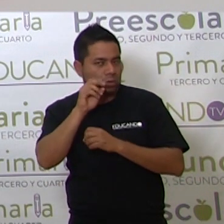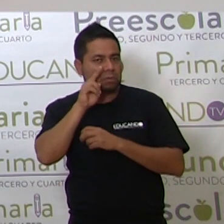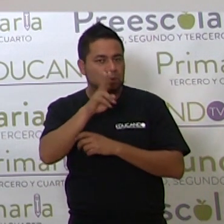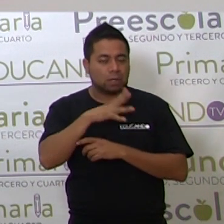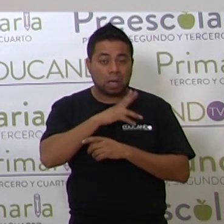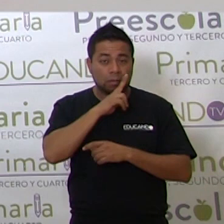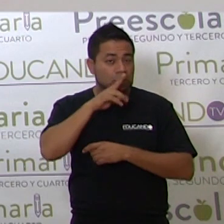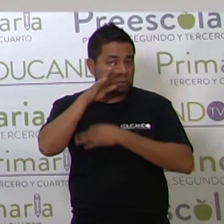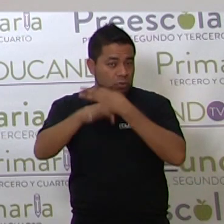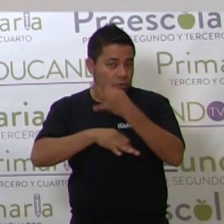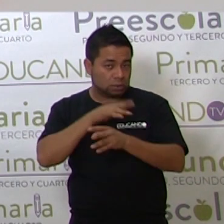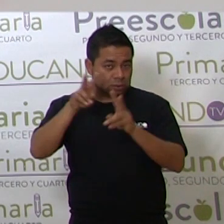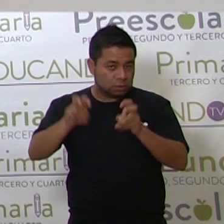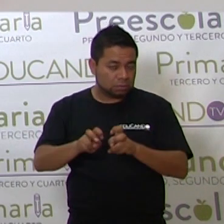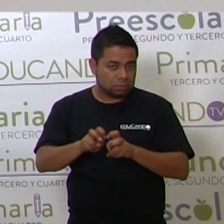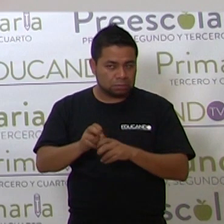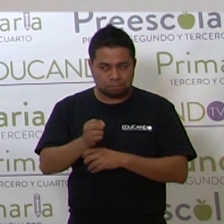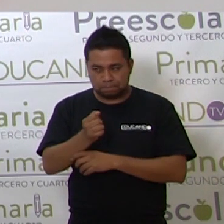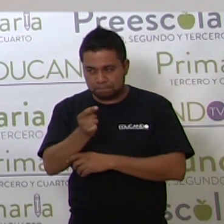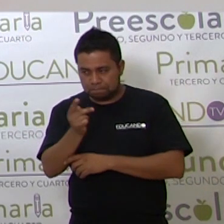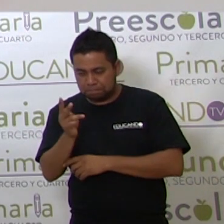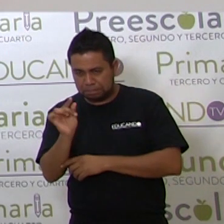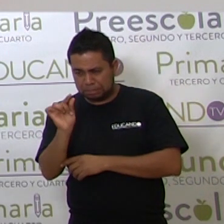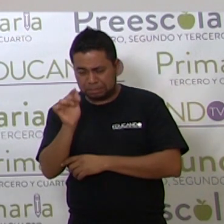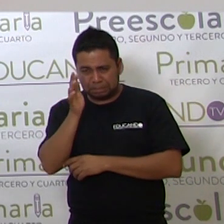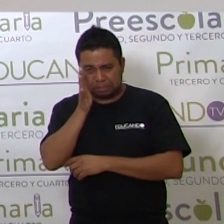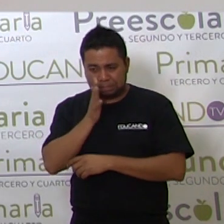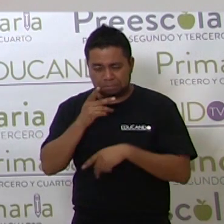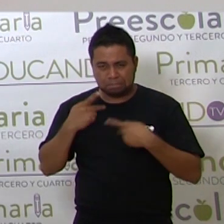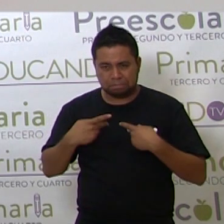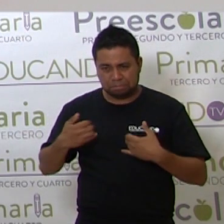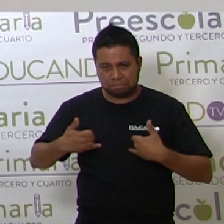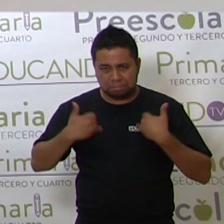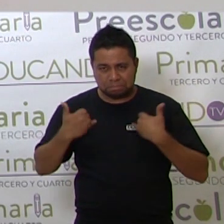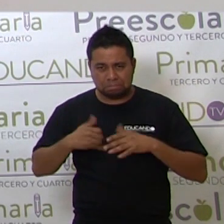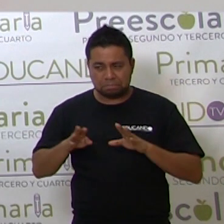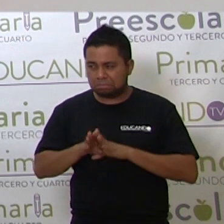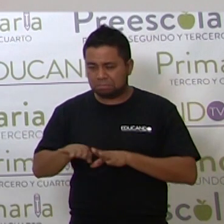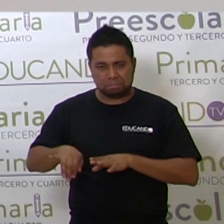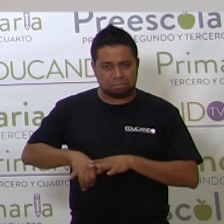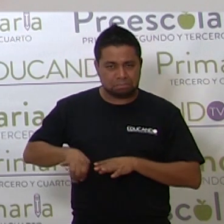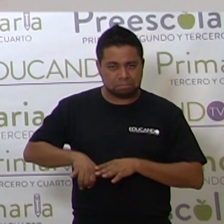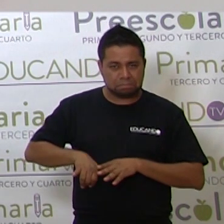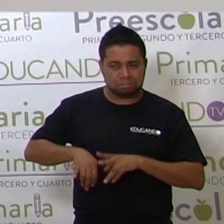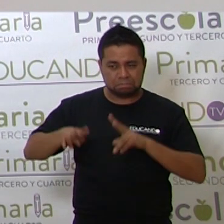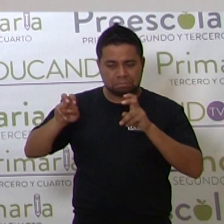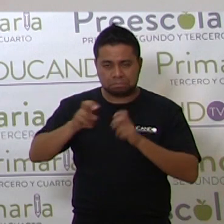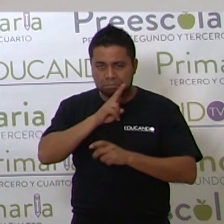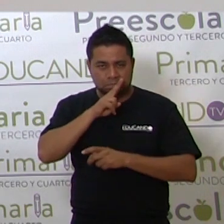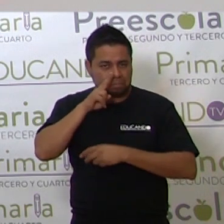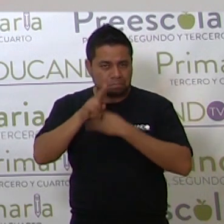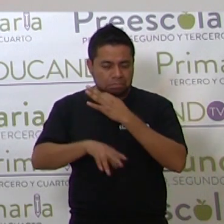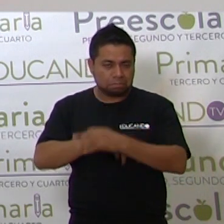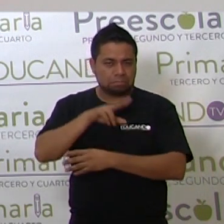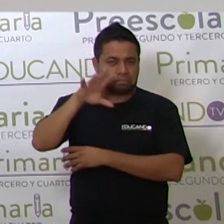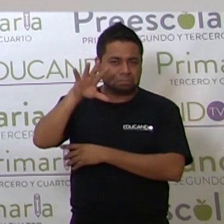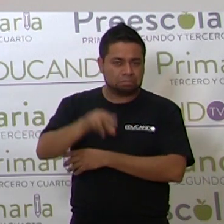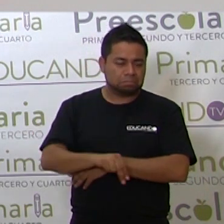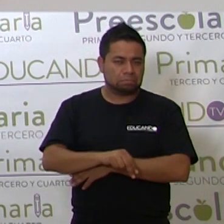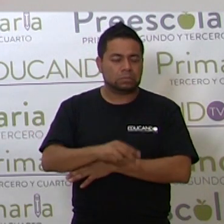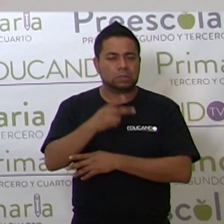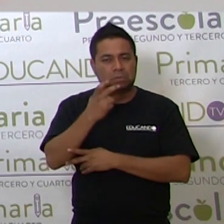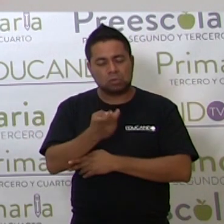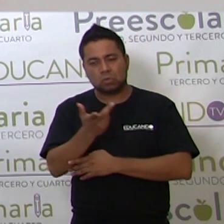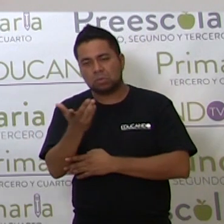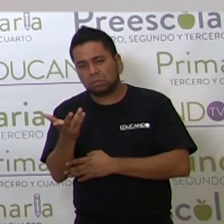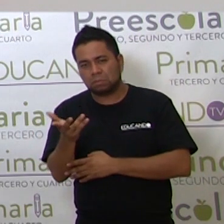noticieros curiosamente muy pocos son los jóvenes que se interesan en este tipo de programas es por esto que